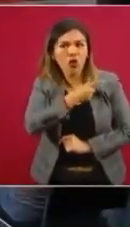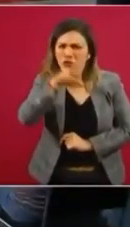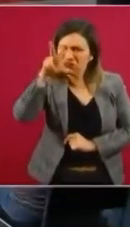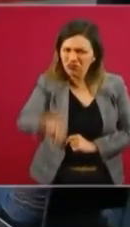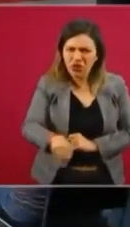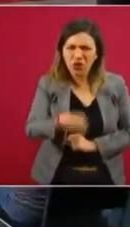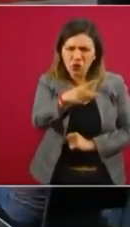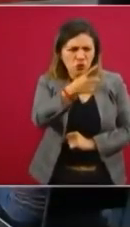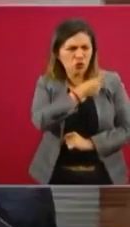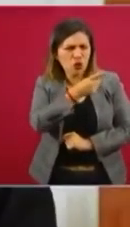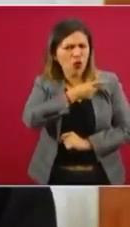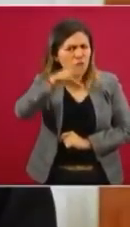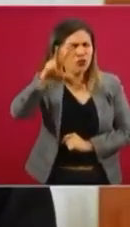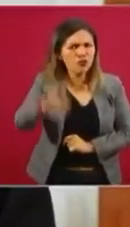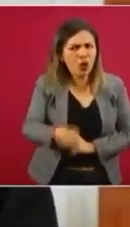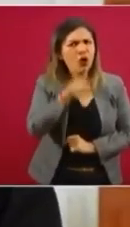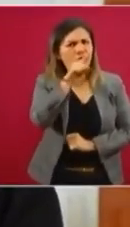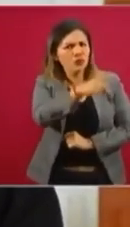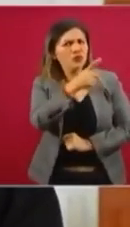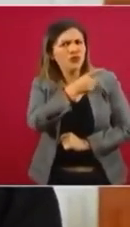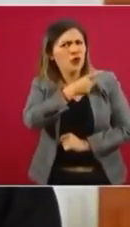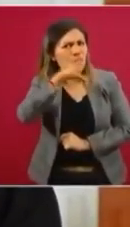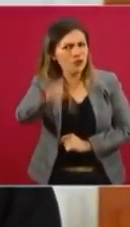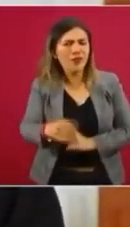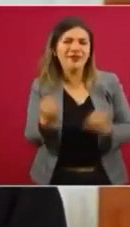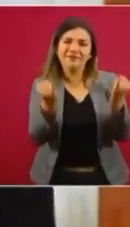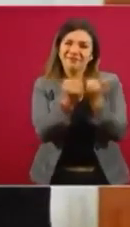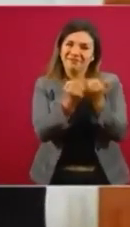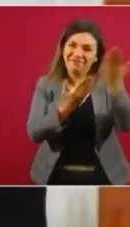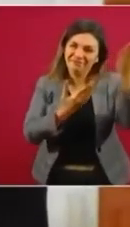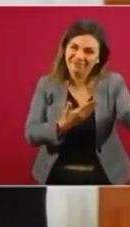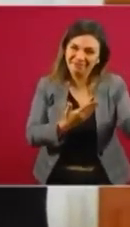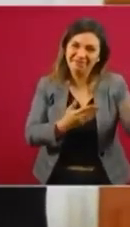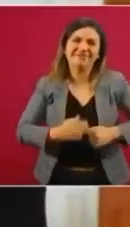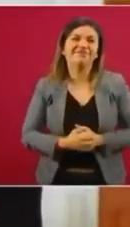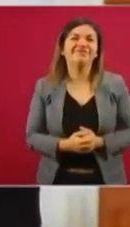está solo, no está solo, no está solo.